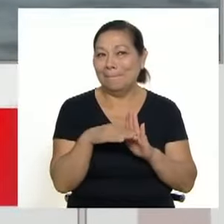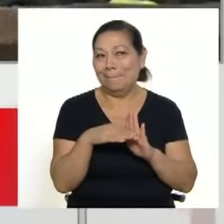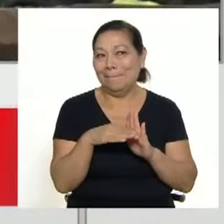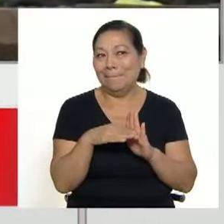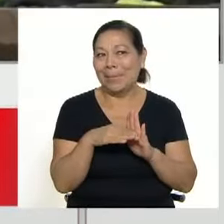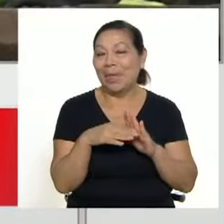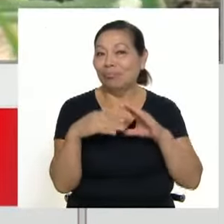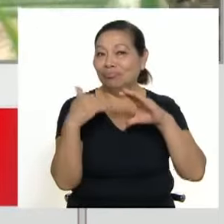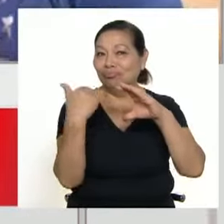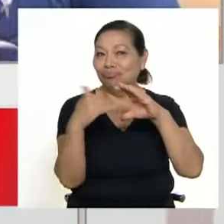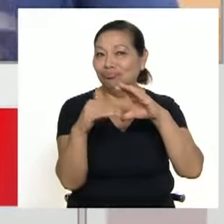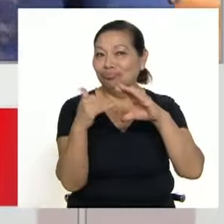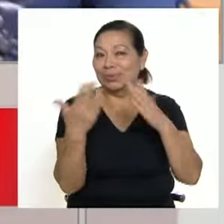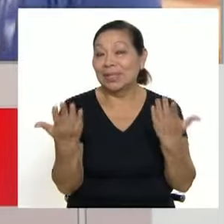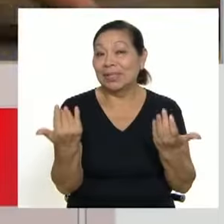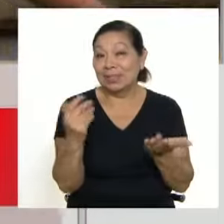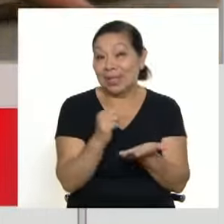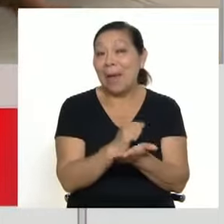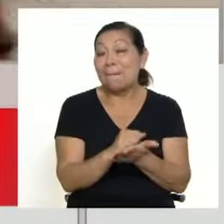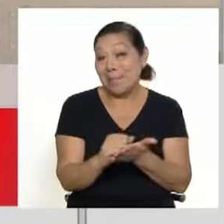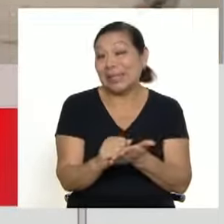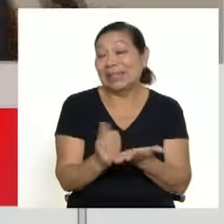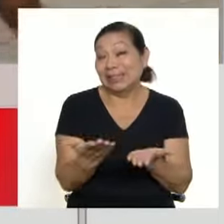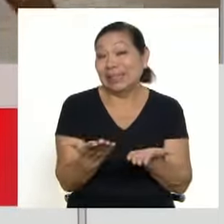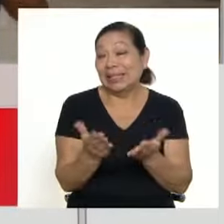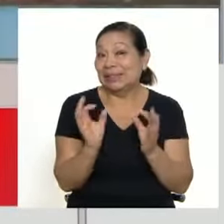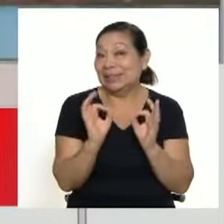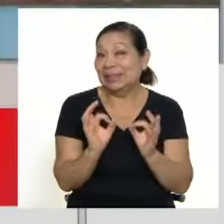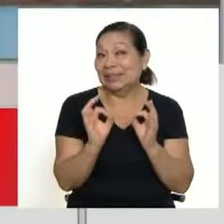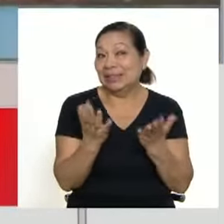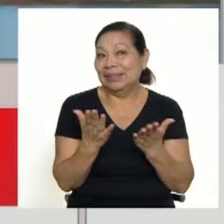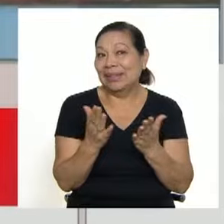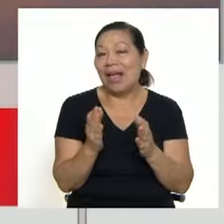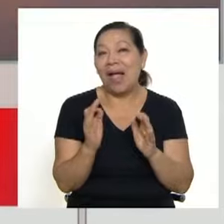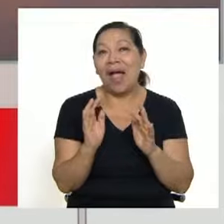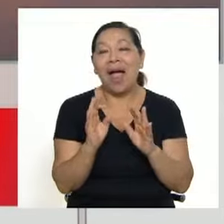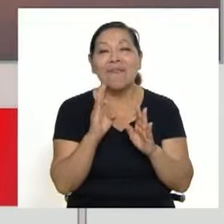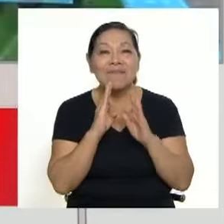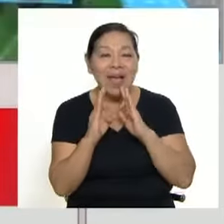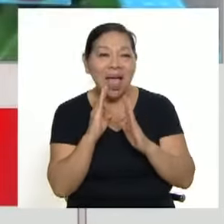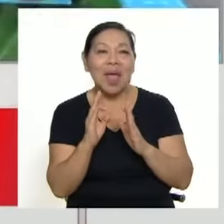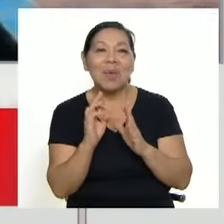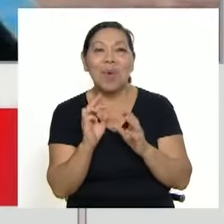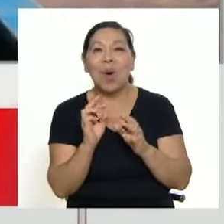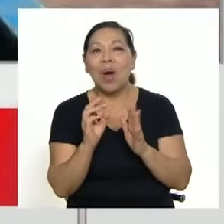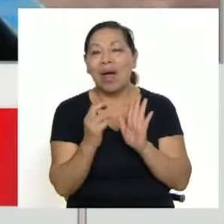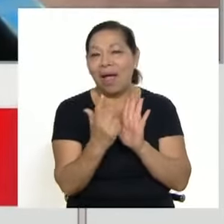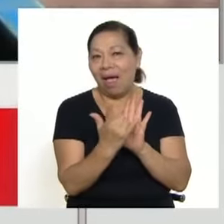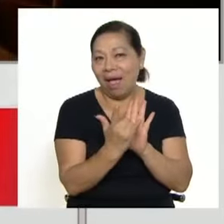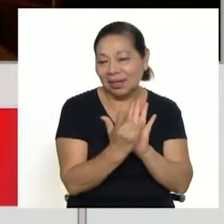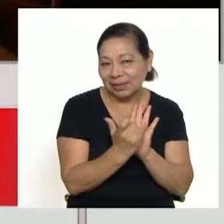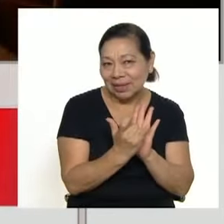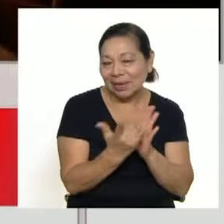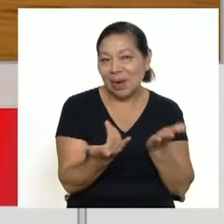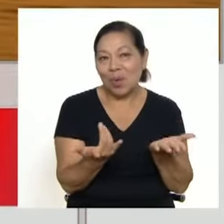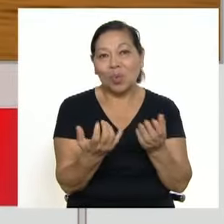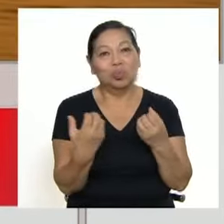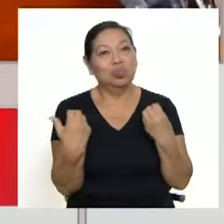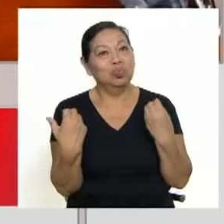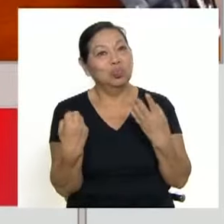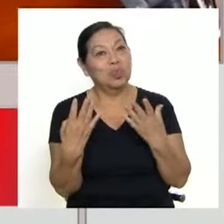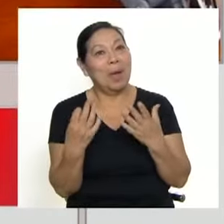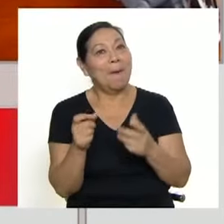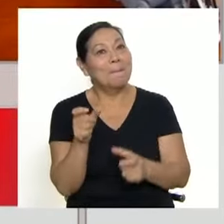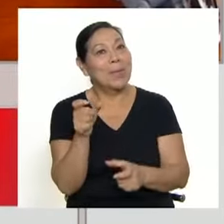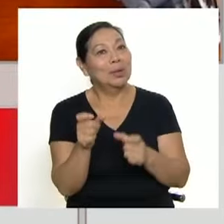el relanzamiento, estamos este mes en contacto a través del Facebook, del Instagram, con la gente que siempre nos ve, que son muchísimos,